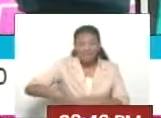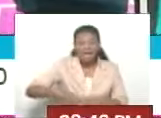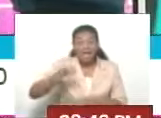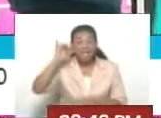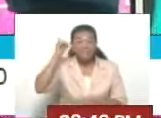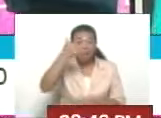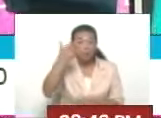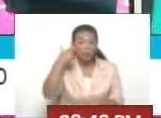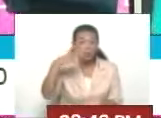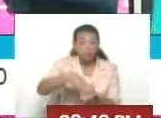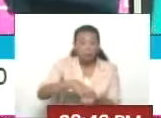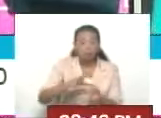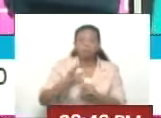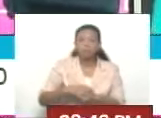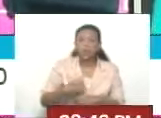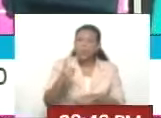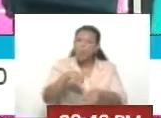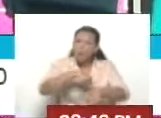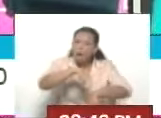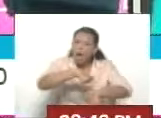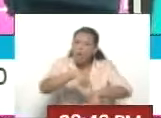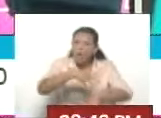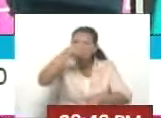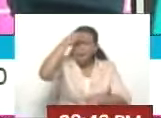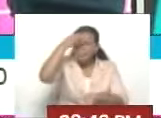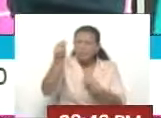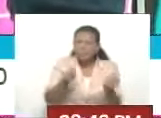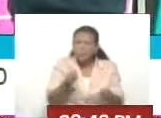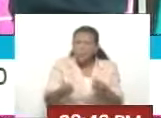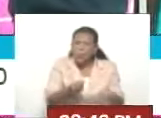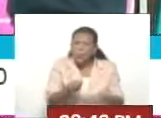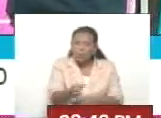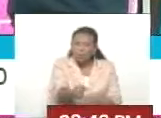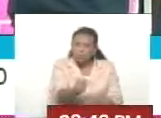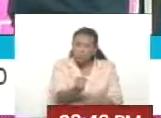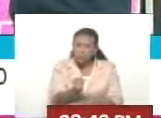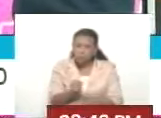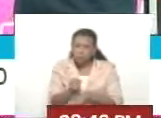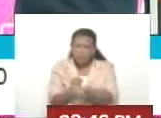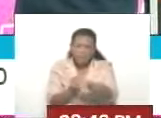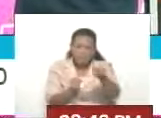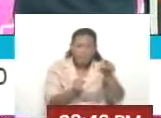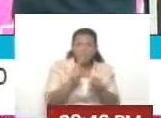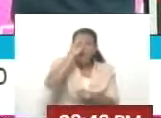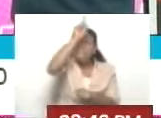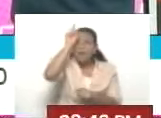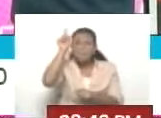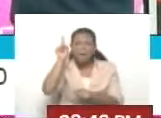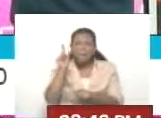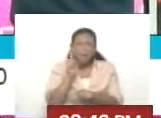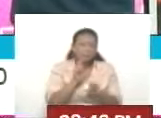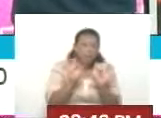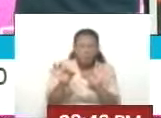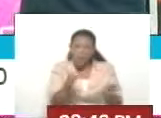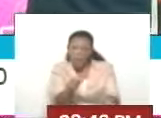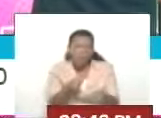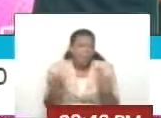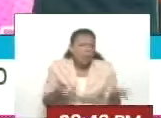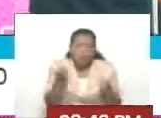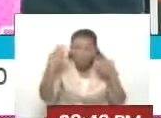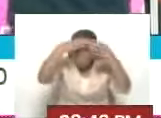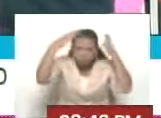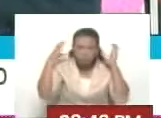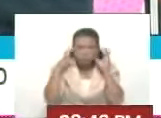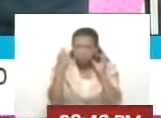Yaracuy. Excelente. ¿Cuánto tiempo te llevó manejar toda la situación, estudiar y pilotear?